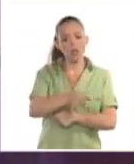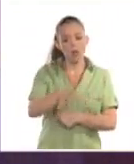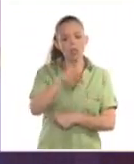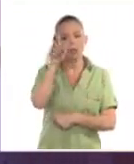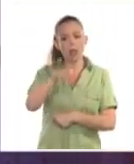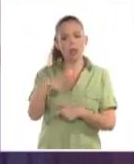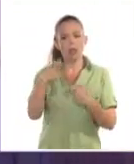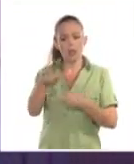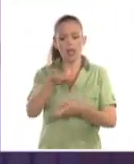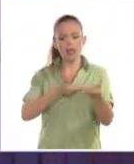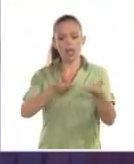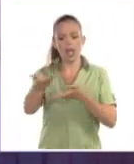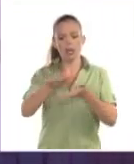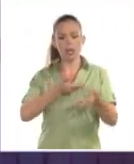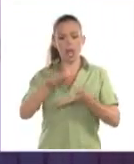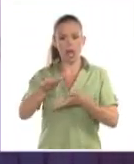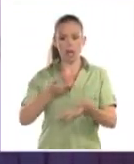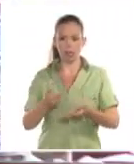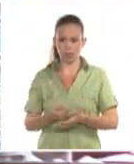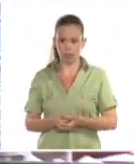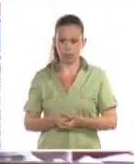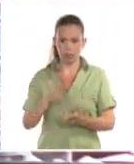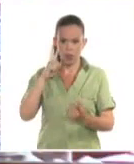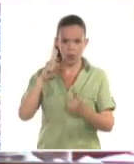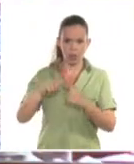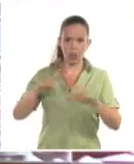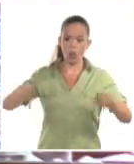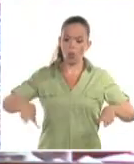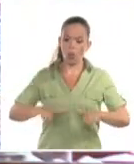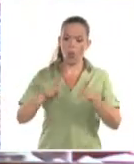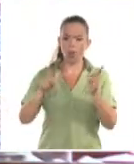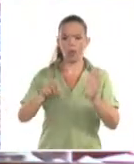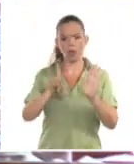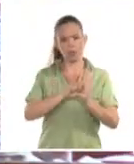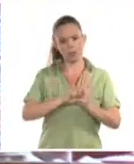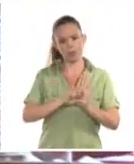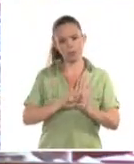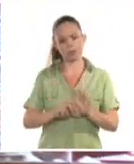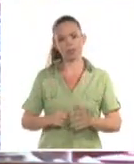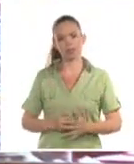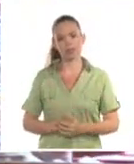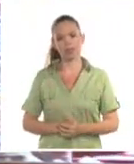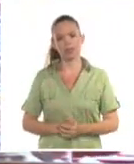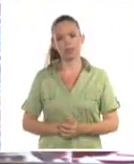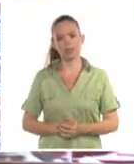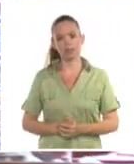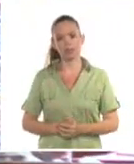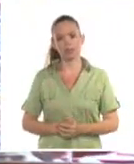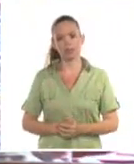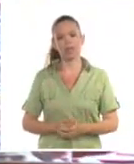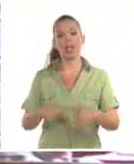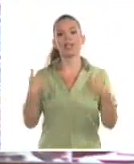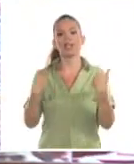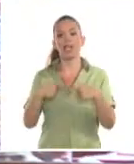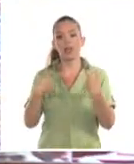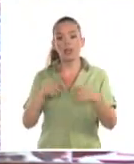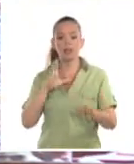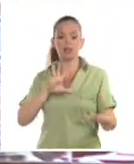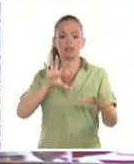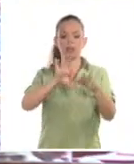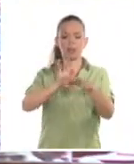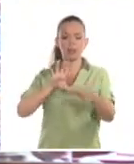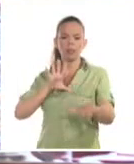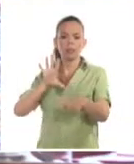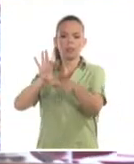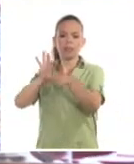los actores económicos para hacer cumplir lo establecido reunirnos con todos los actores económicos todos los en